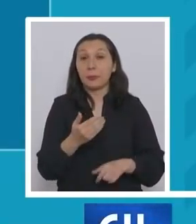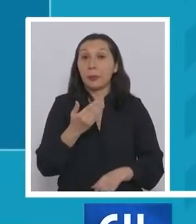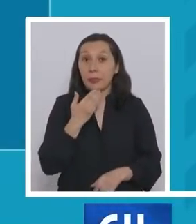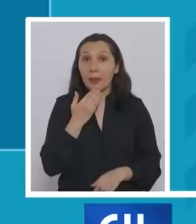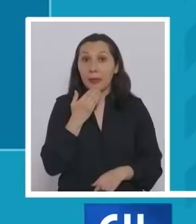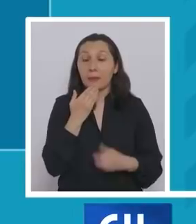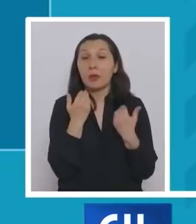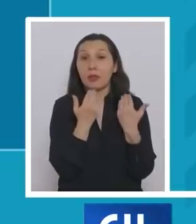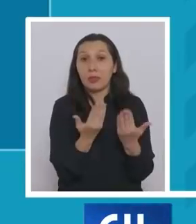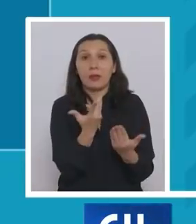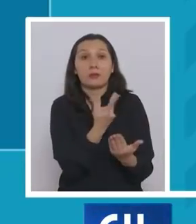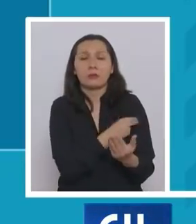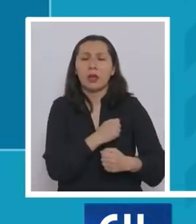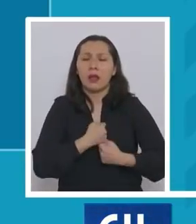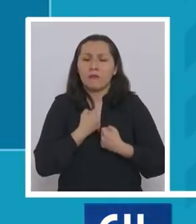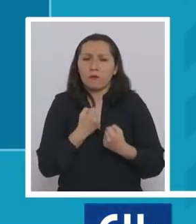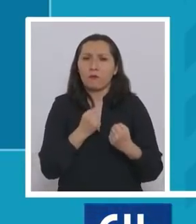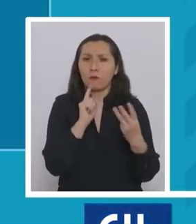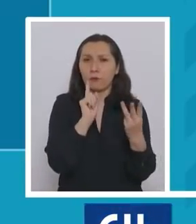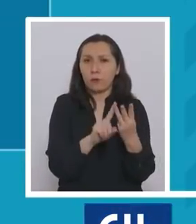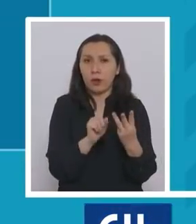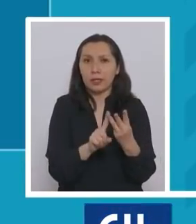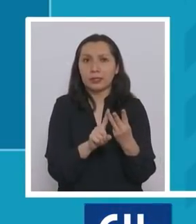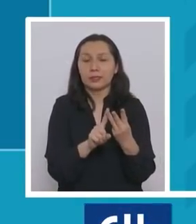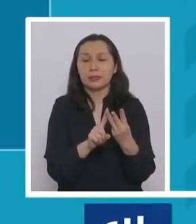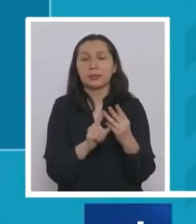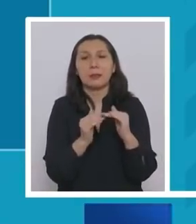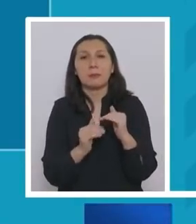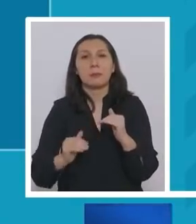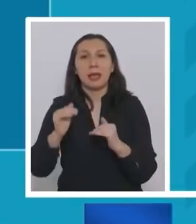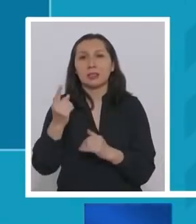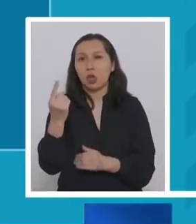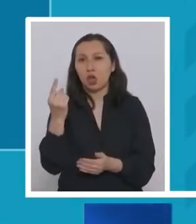se ha administrado la dosis de refuerzo a sobre